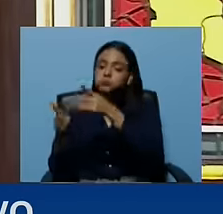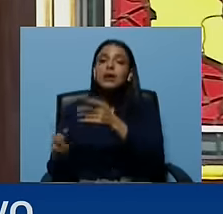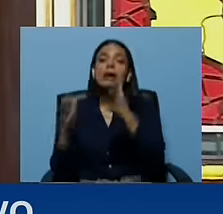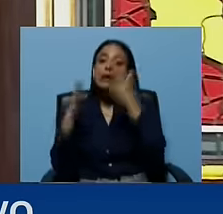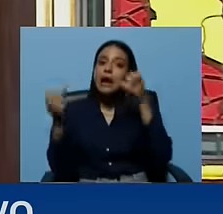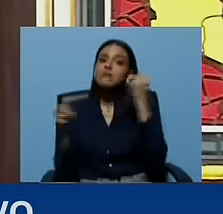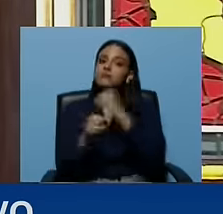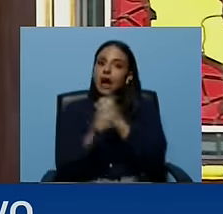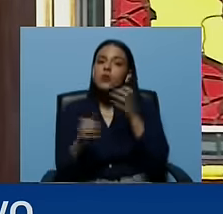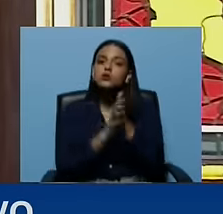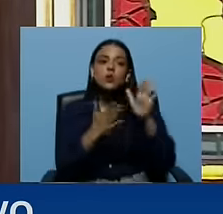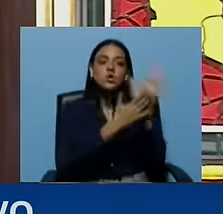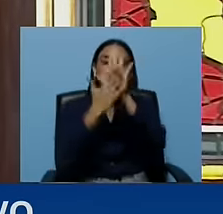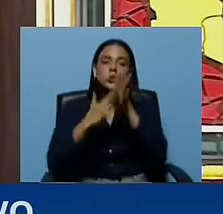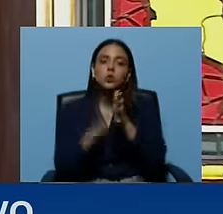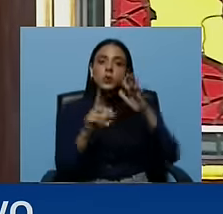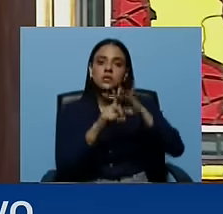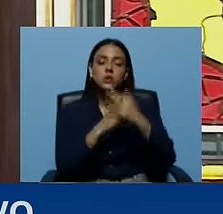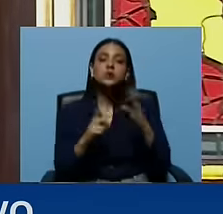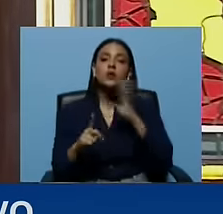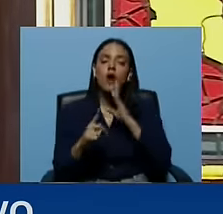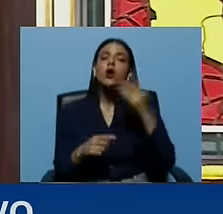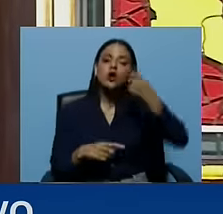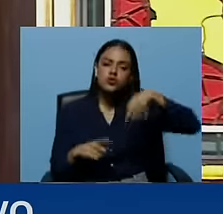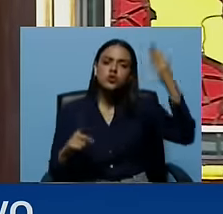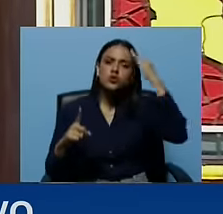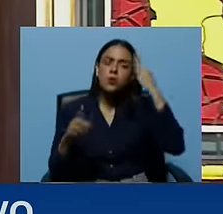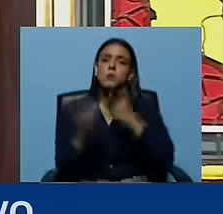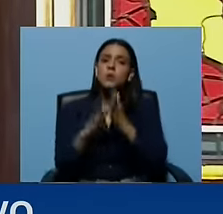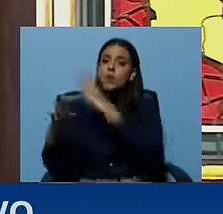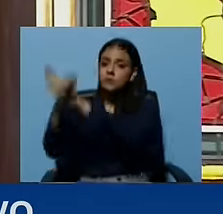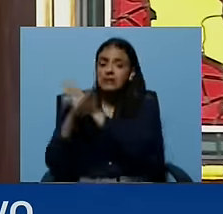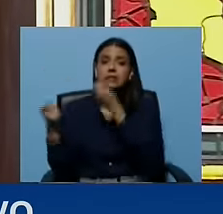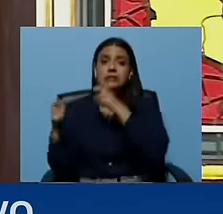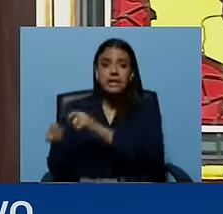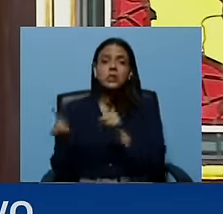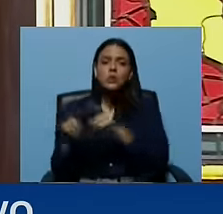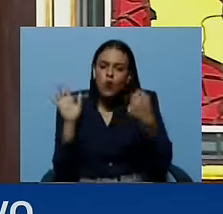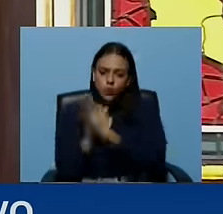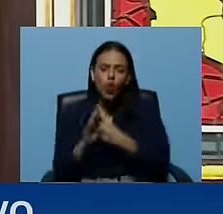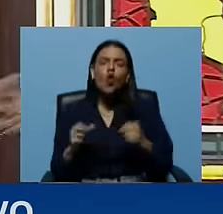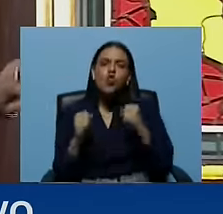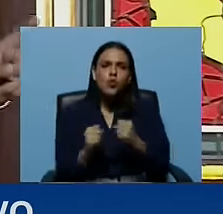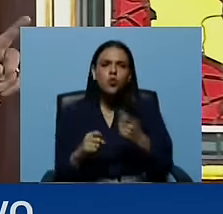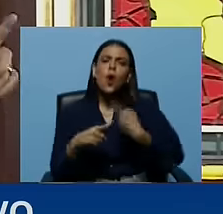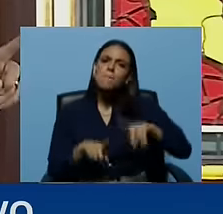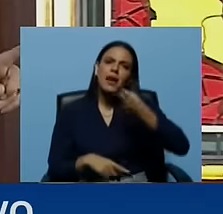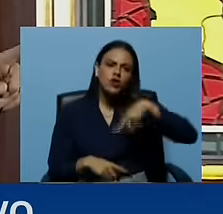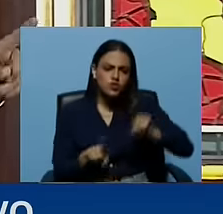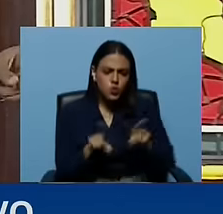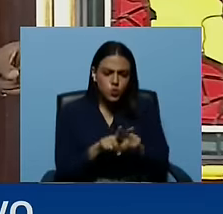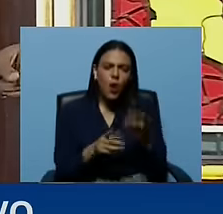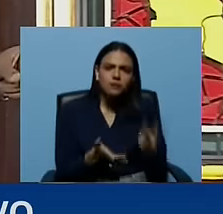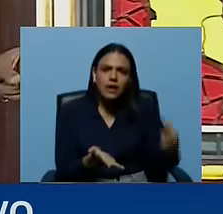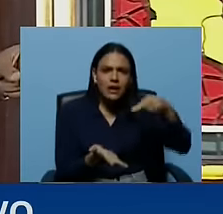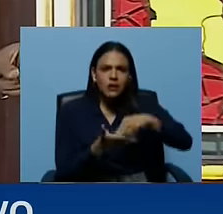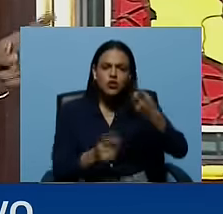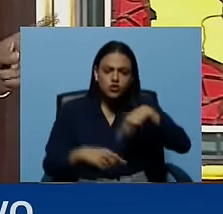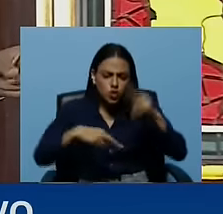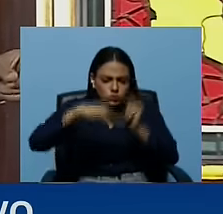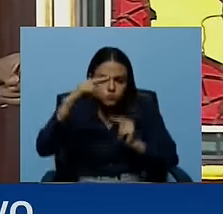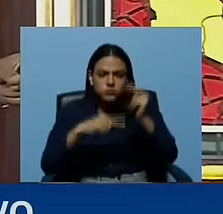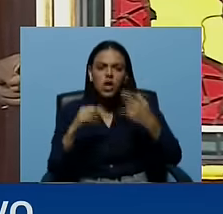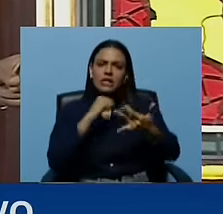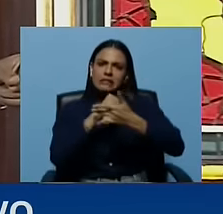trabajo. Sabemos que las sanciones nos golpearon muy duro, pero vamos reponiéndonos. Y vamos a construir las capacidades